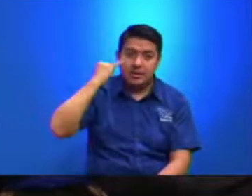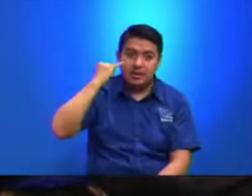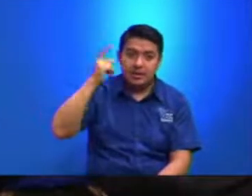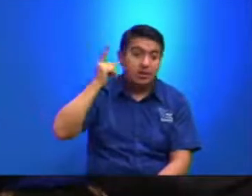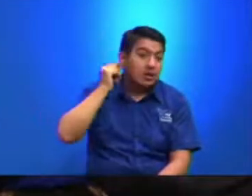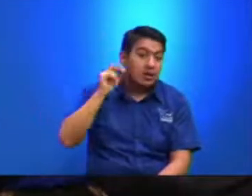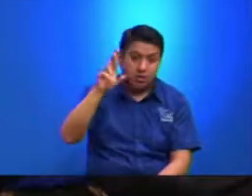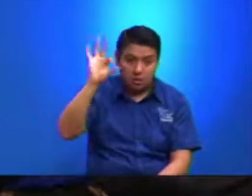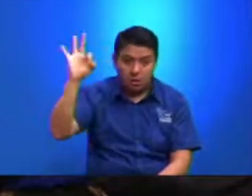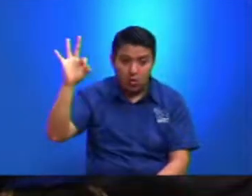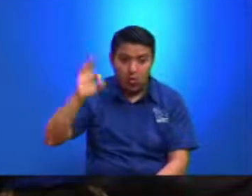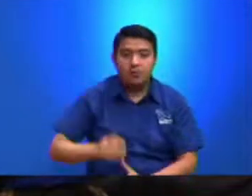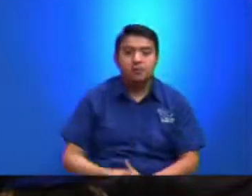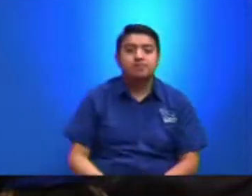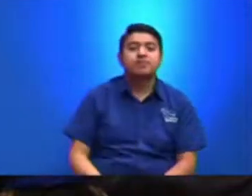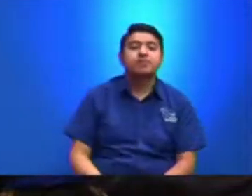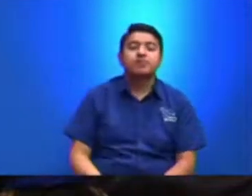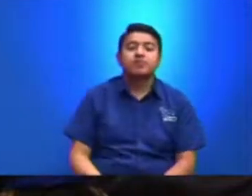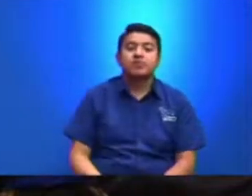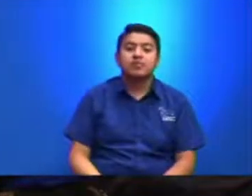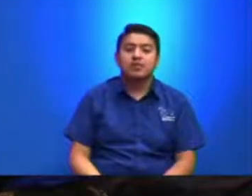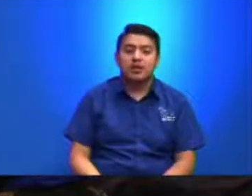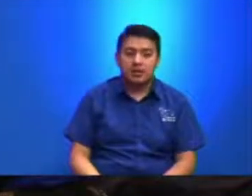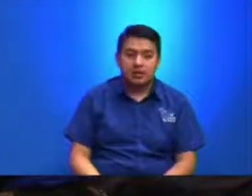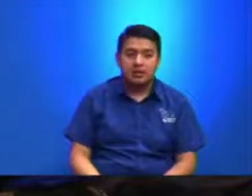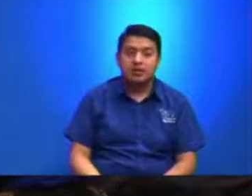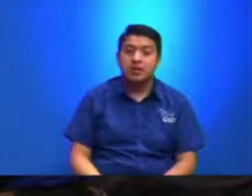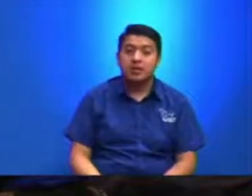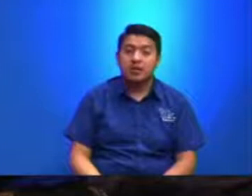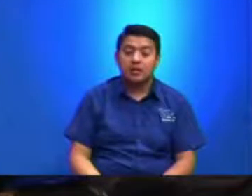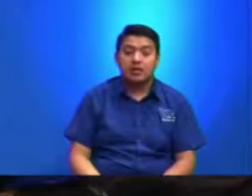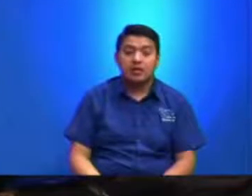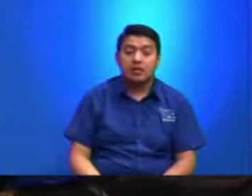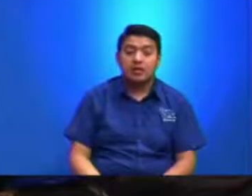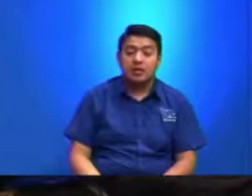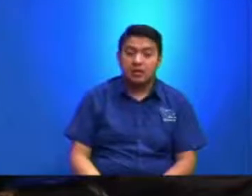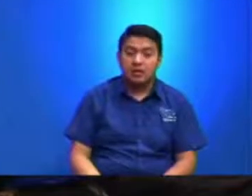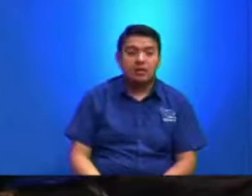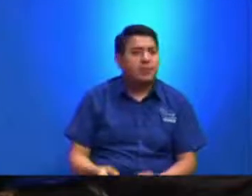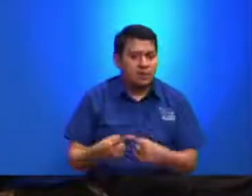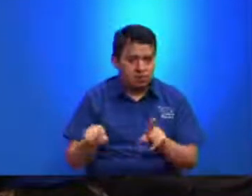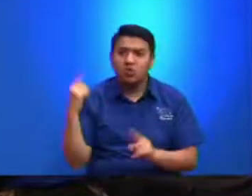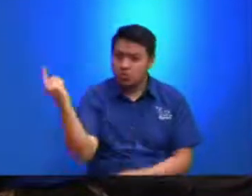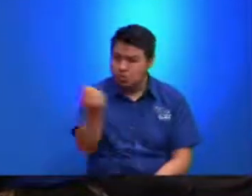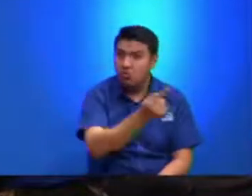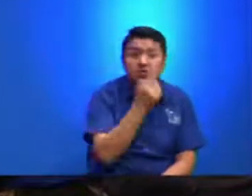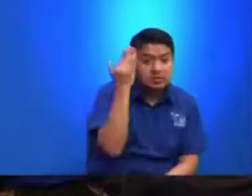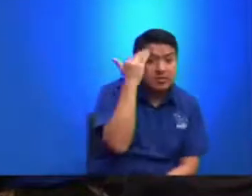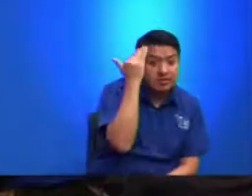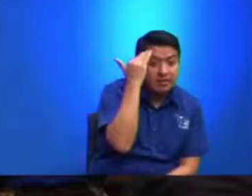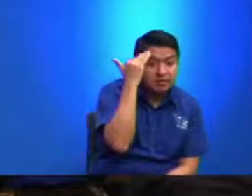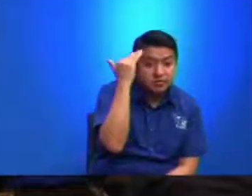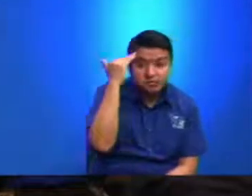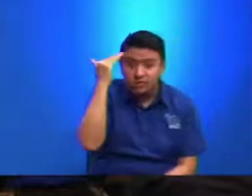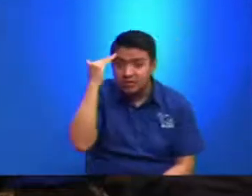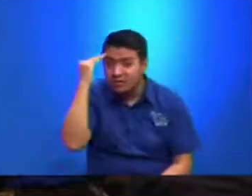Pero el que está siendo adulado, él sabe, hermano, él sabe perfectamente que no es cierto.